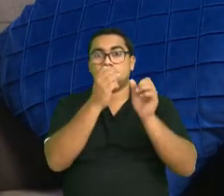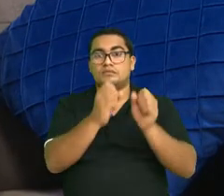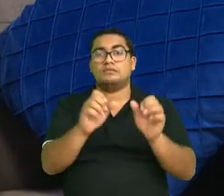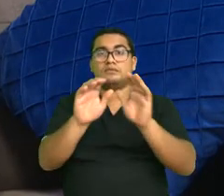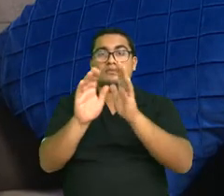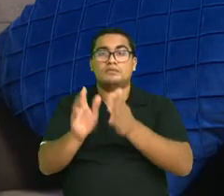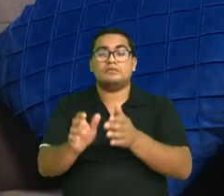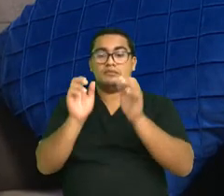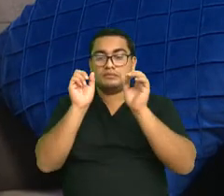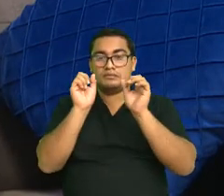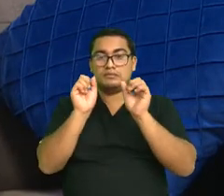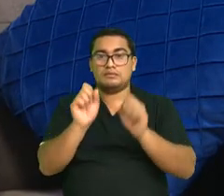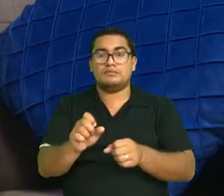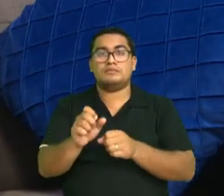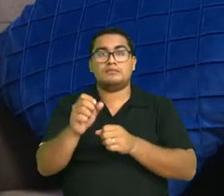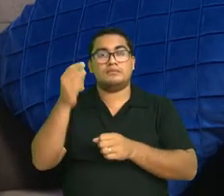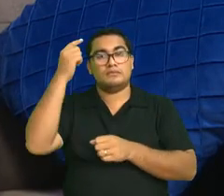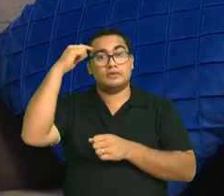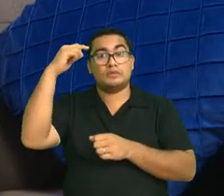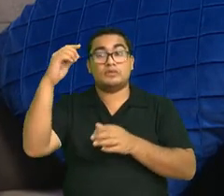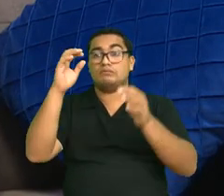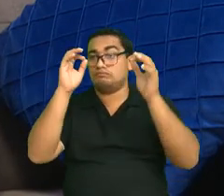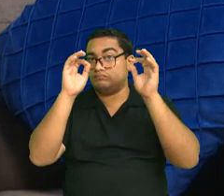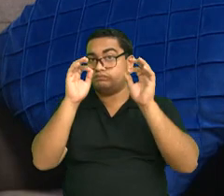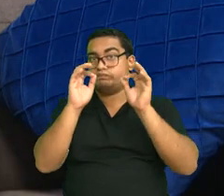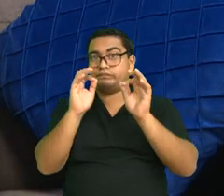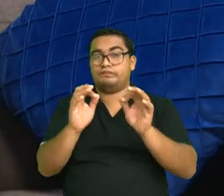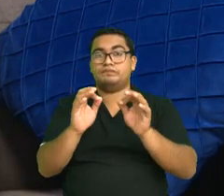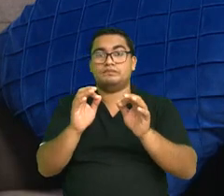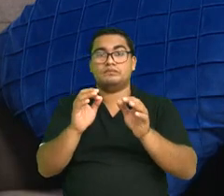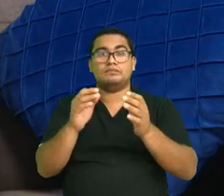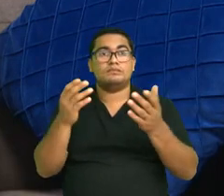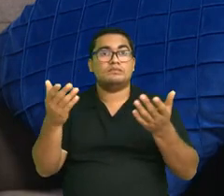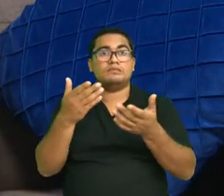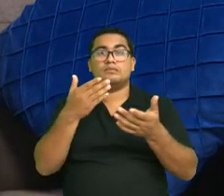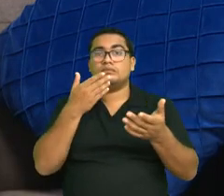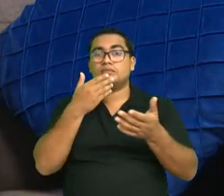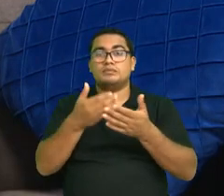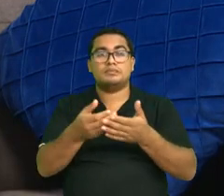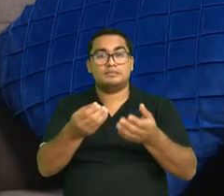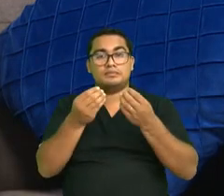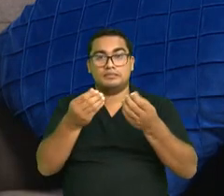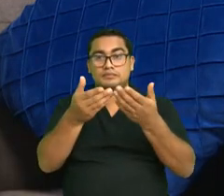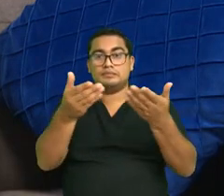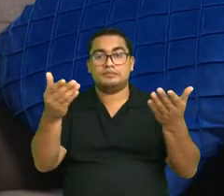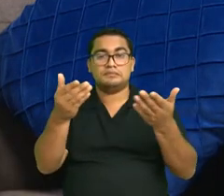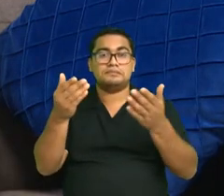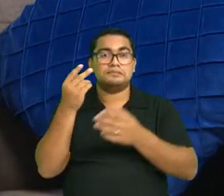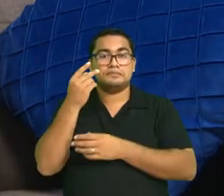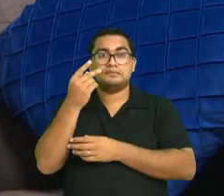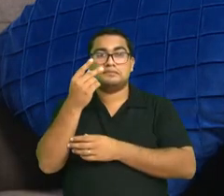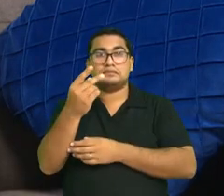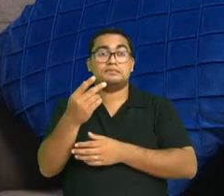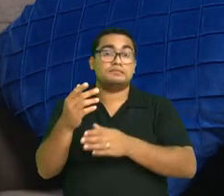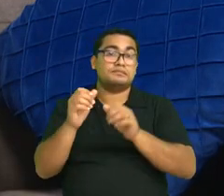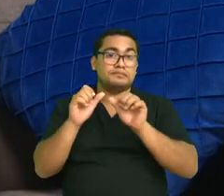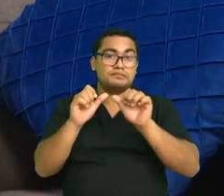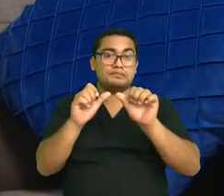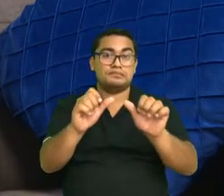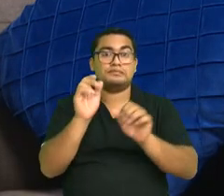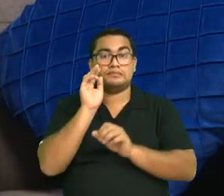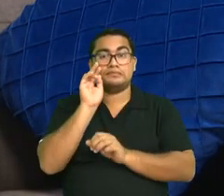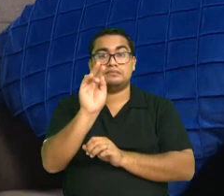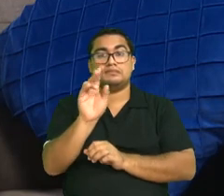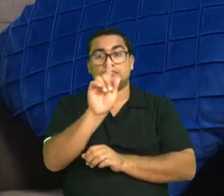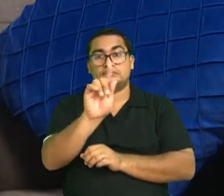posible alcanzar nuestros sueños. A nombre de todo el equipo que hace posible la transmisión de su programa, le agradecemos su fiel compañía y le invitamos a que se quede en sintonía